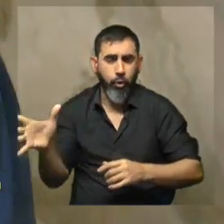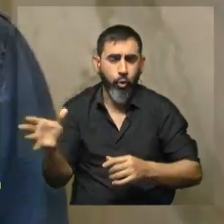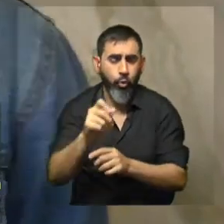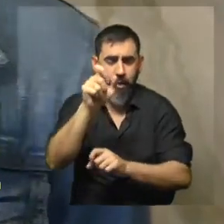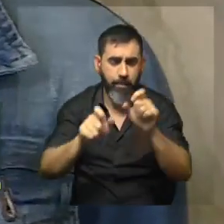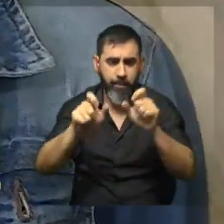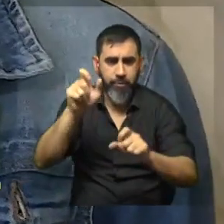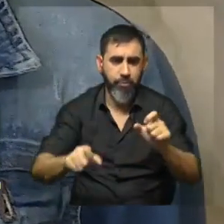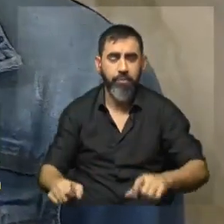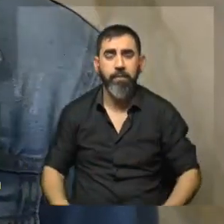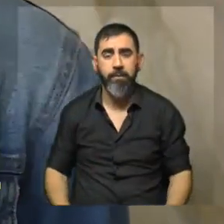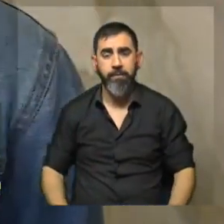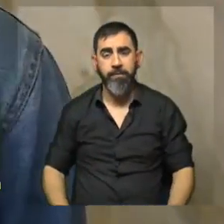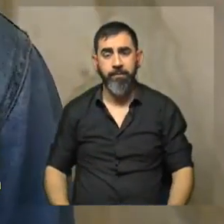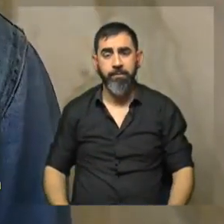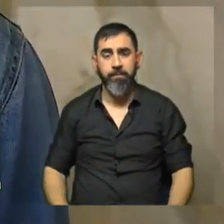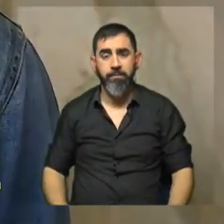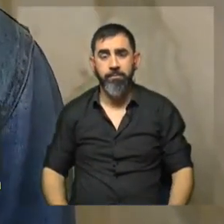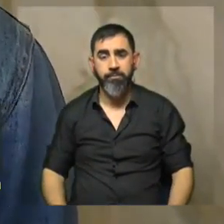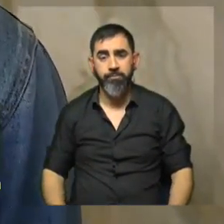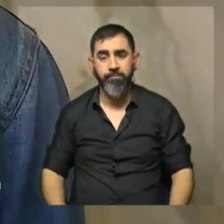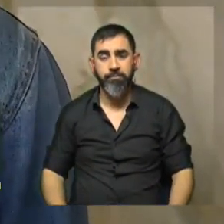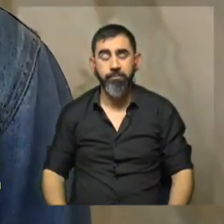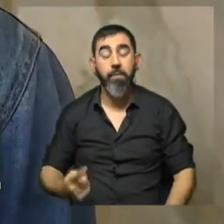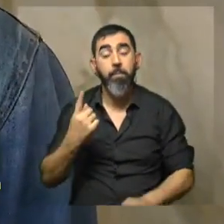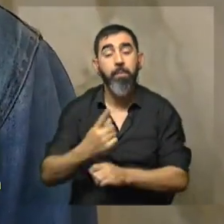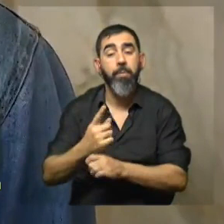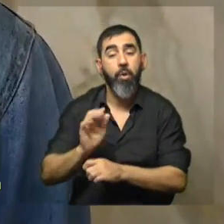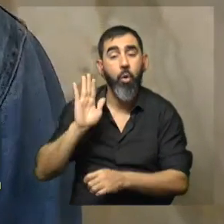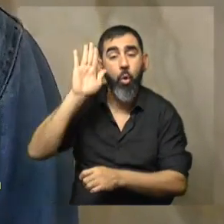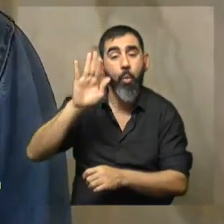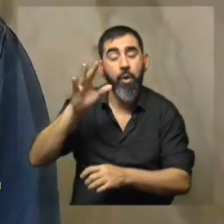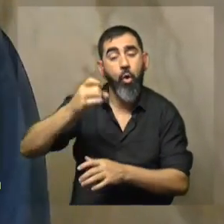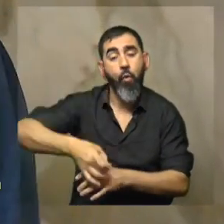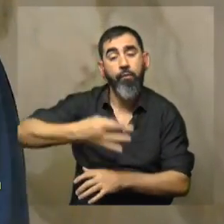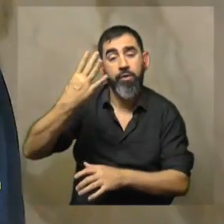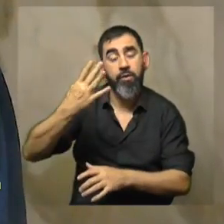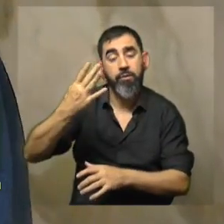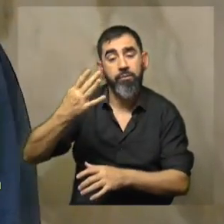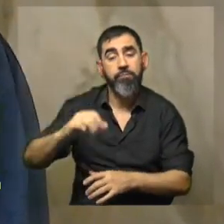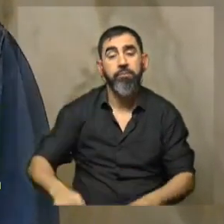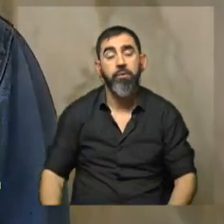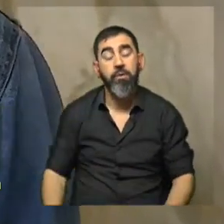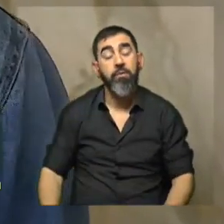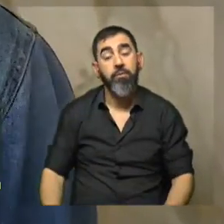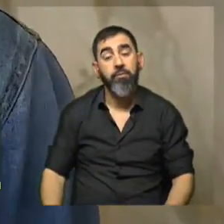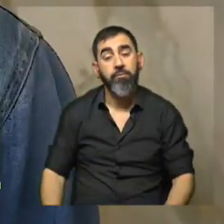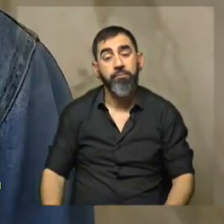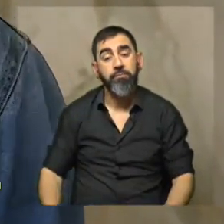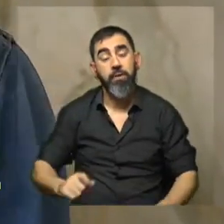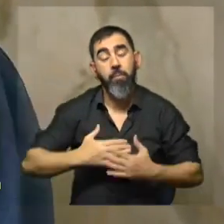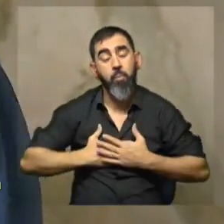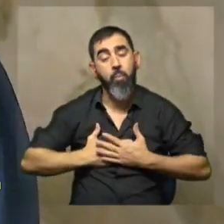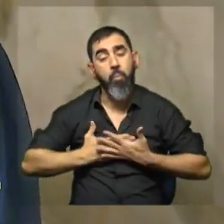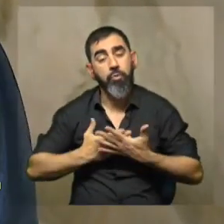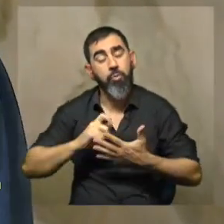país. Entonces es el primer homenaje oficial que se les va a hacer, entonces es un movimiento, digamos, emotivo muy